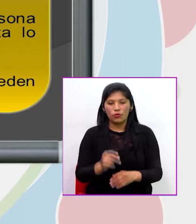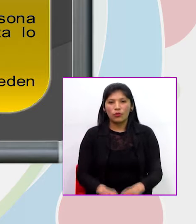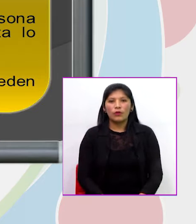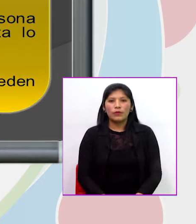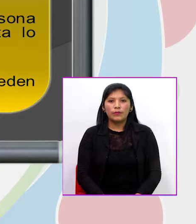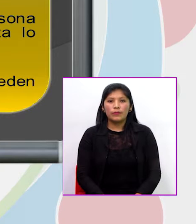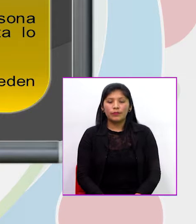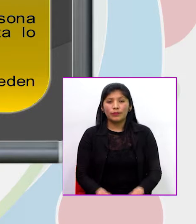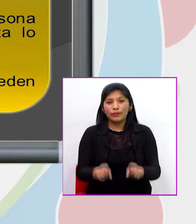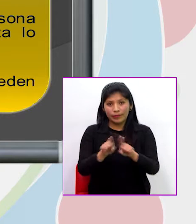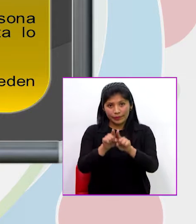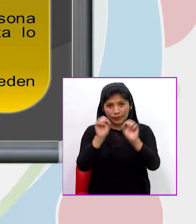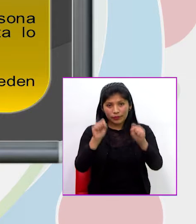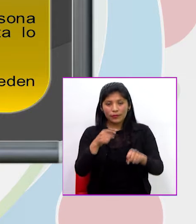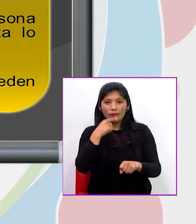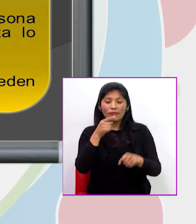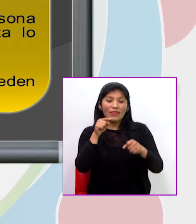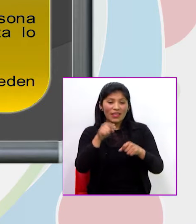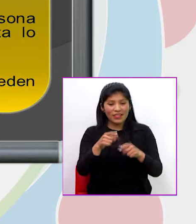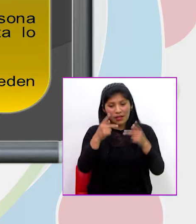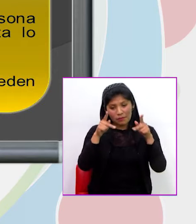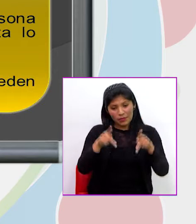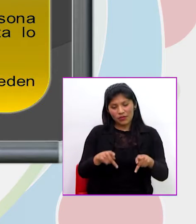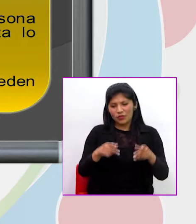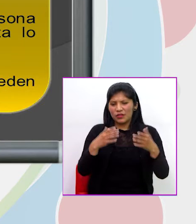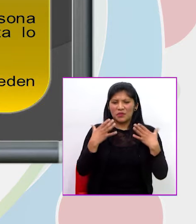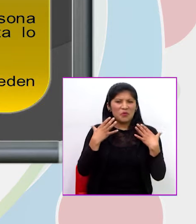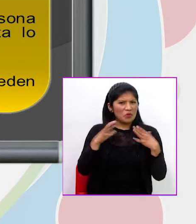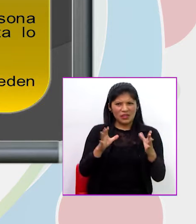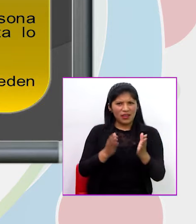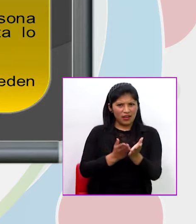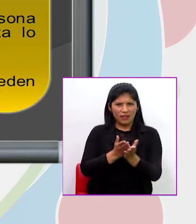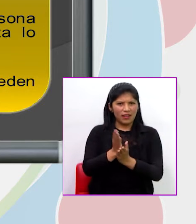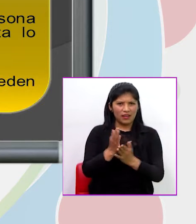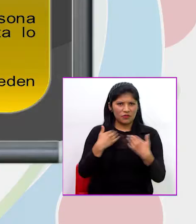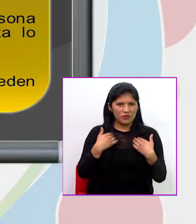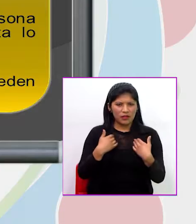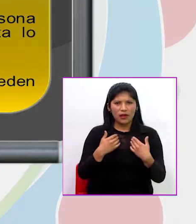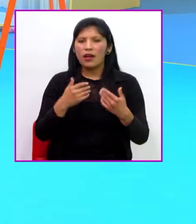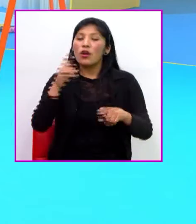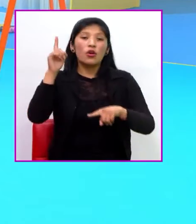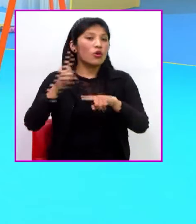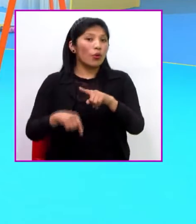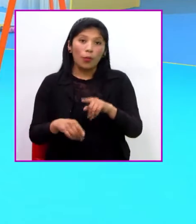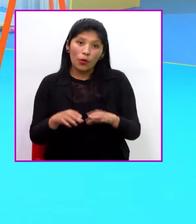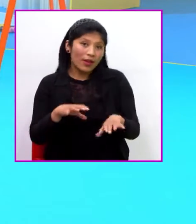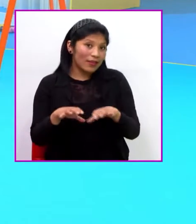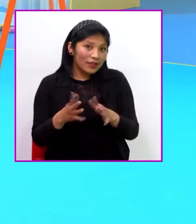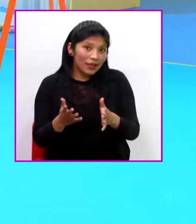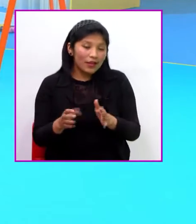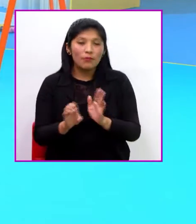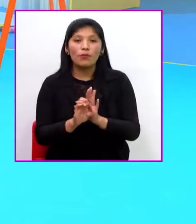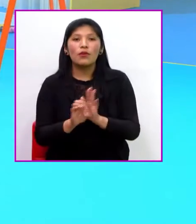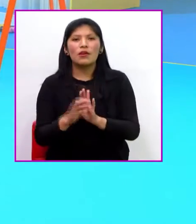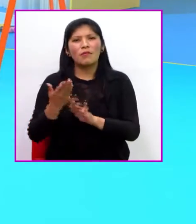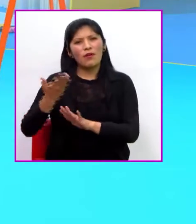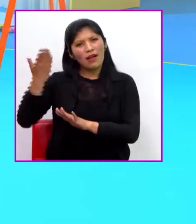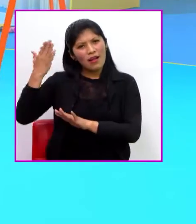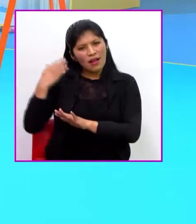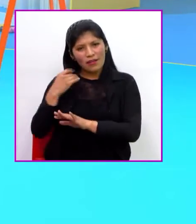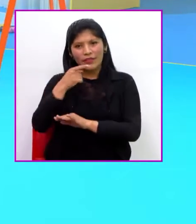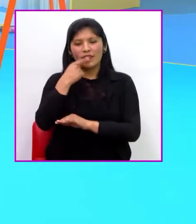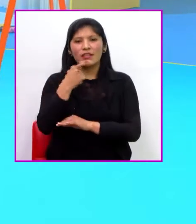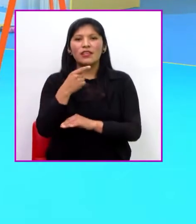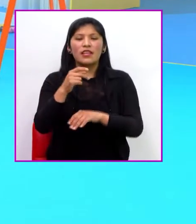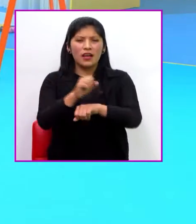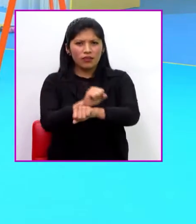mencionar que, aunque esta persona desee renunciar a algún derecho, no lo puede hacer. Antes, por ejemplo, se decía que